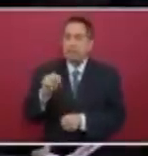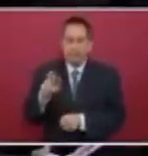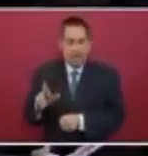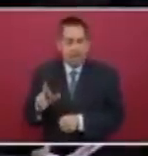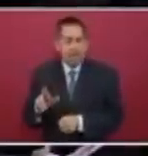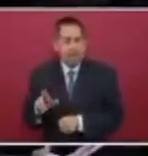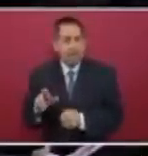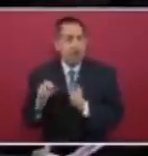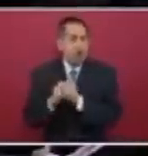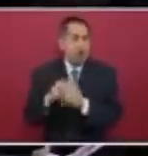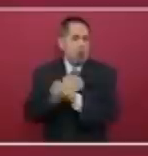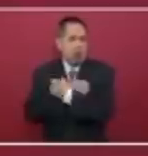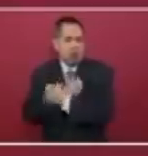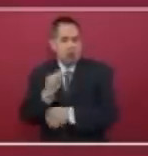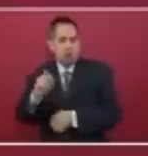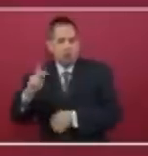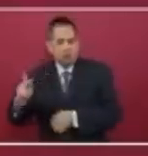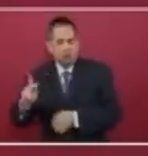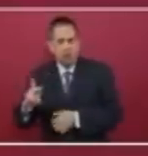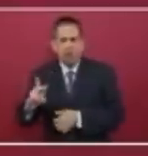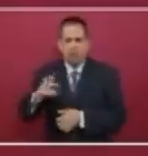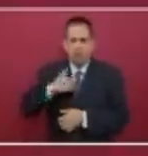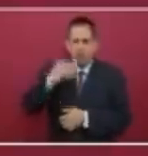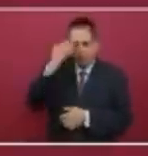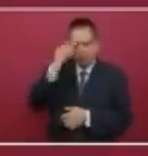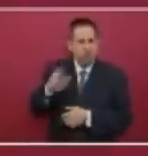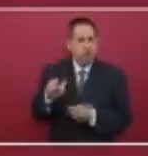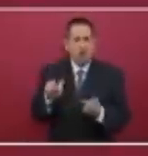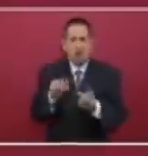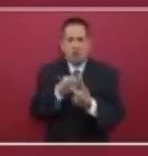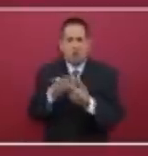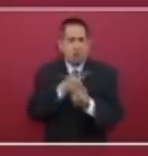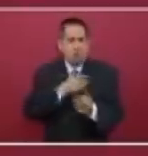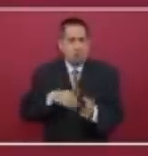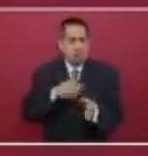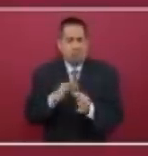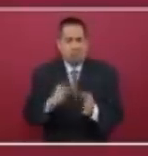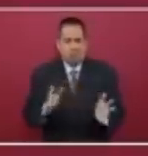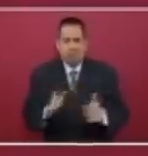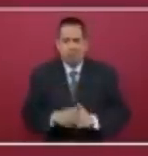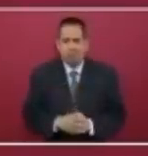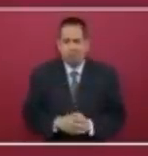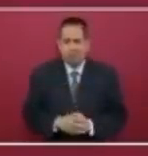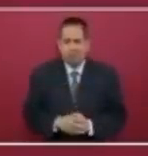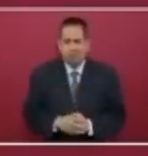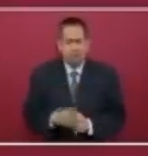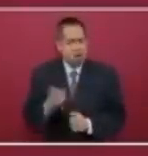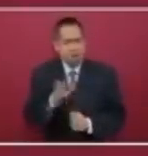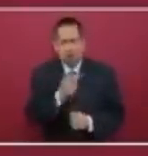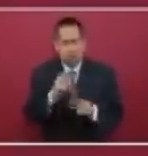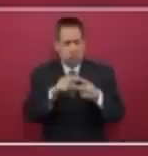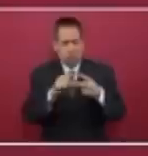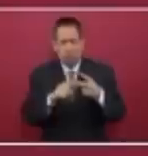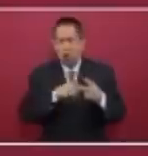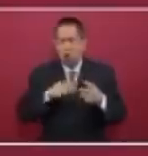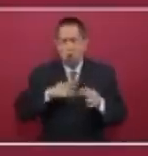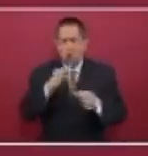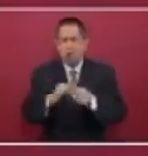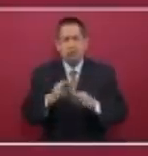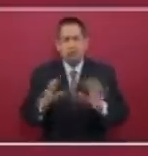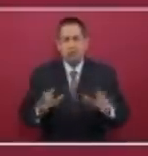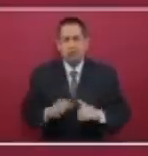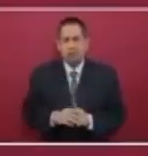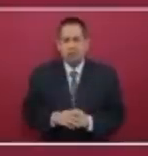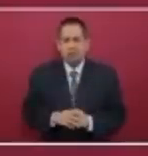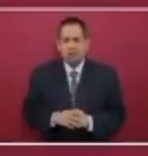educación pública quisiera saber los dos si estoy haciendo los dos compromisos